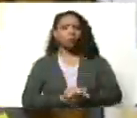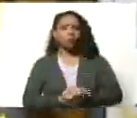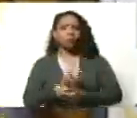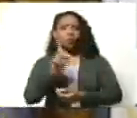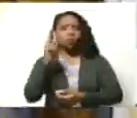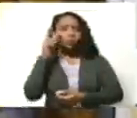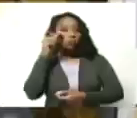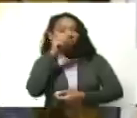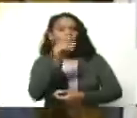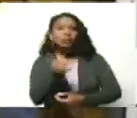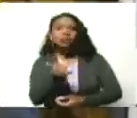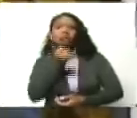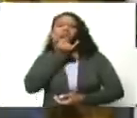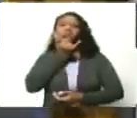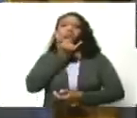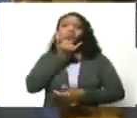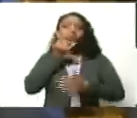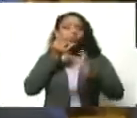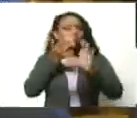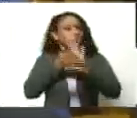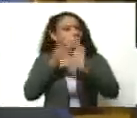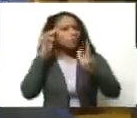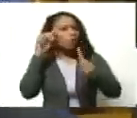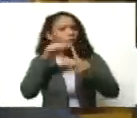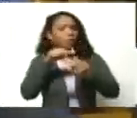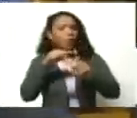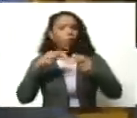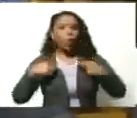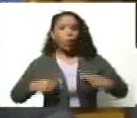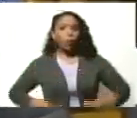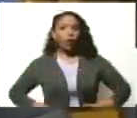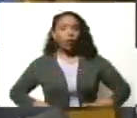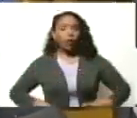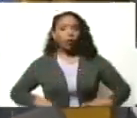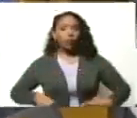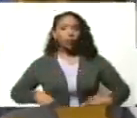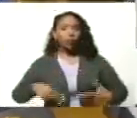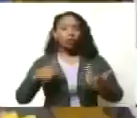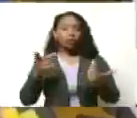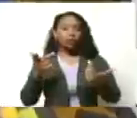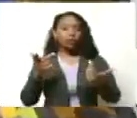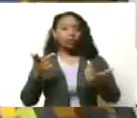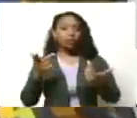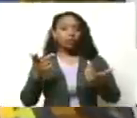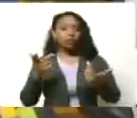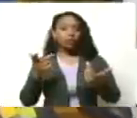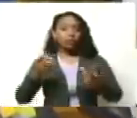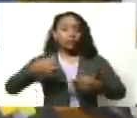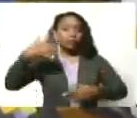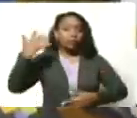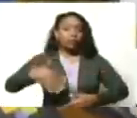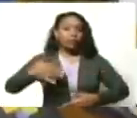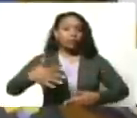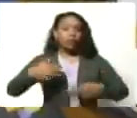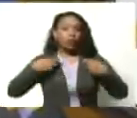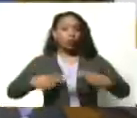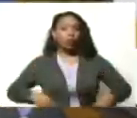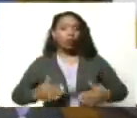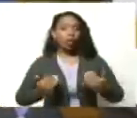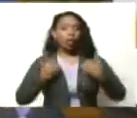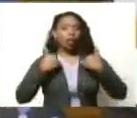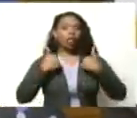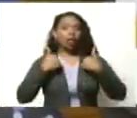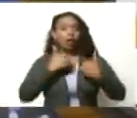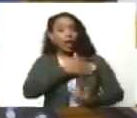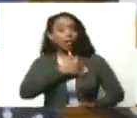visión equivocada y la humanidad ha pagado bien caro el